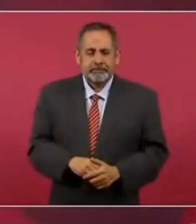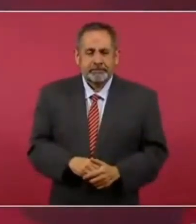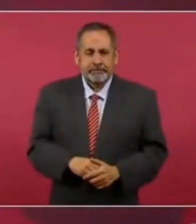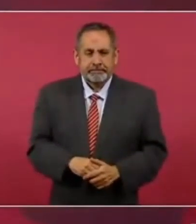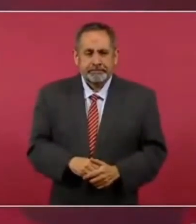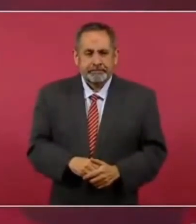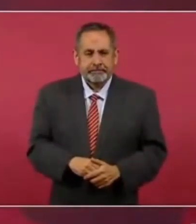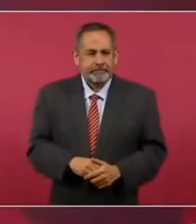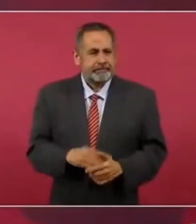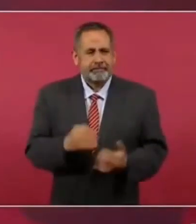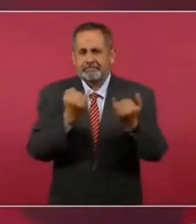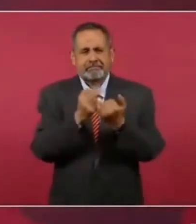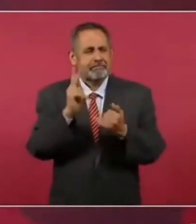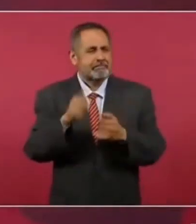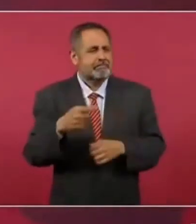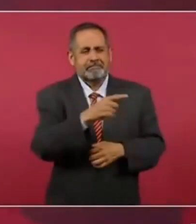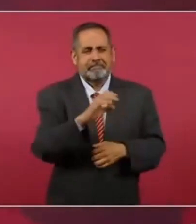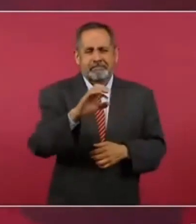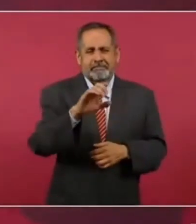así como Claudio,